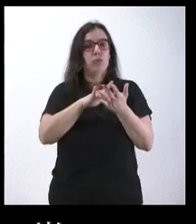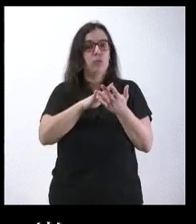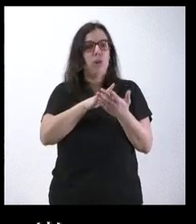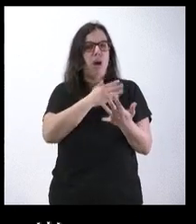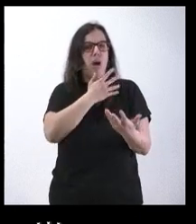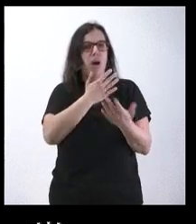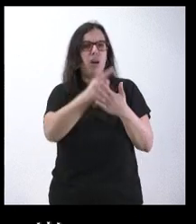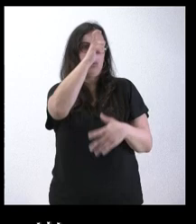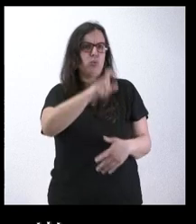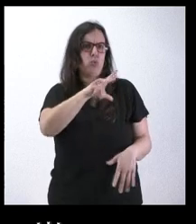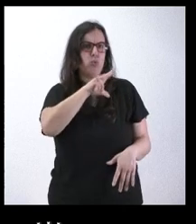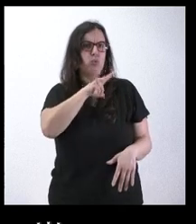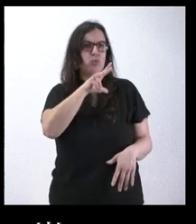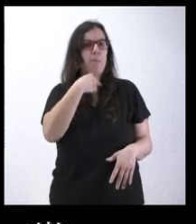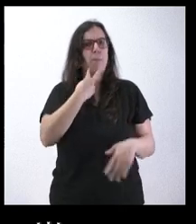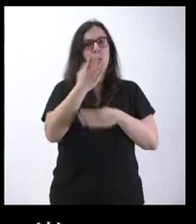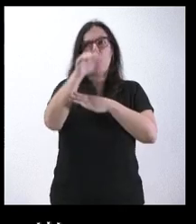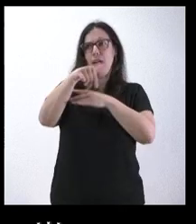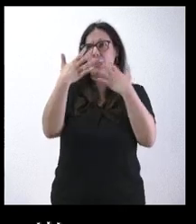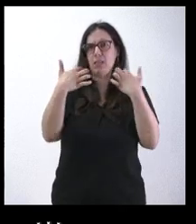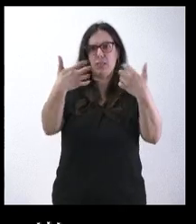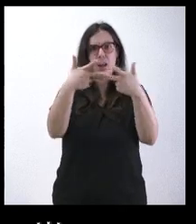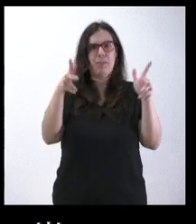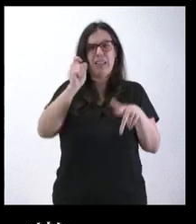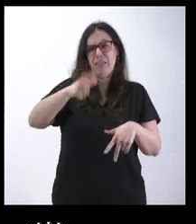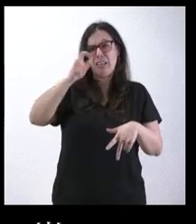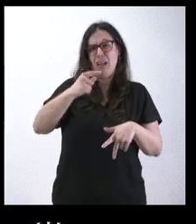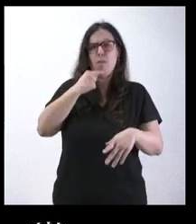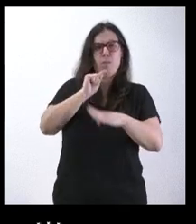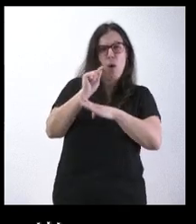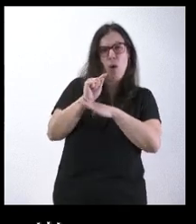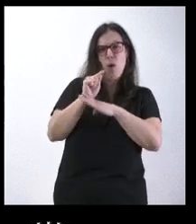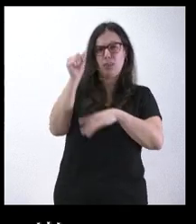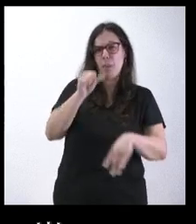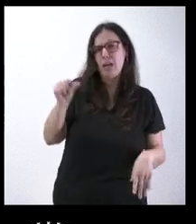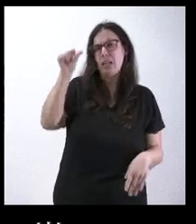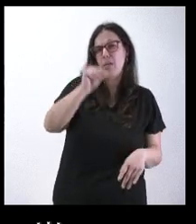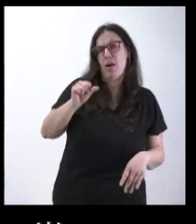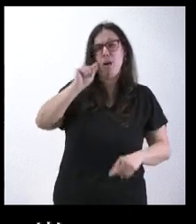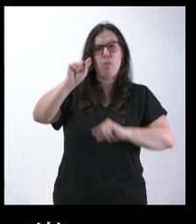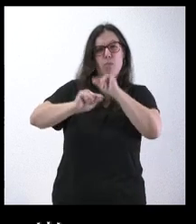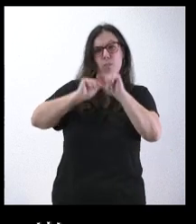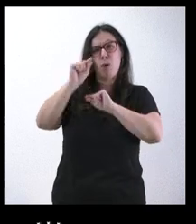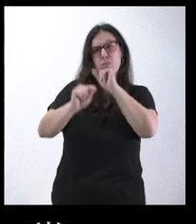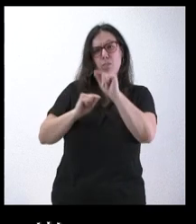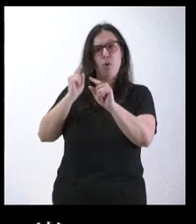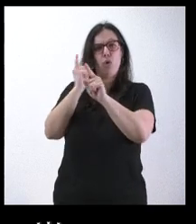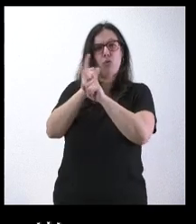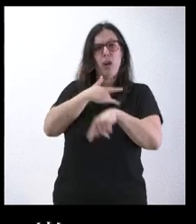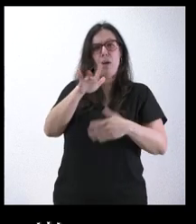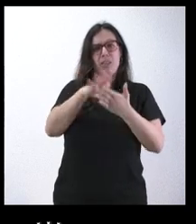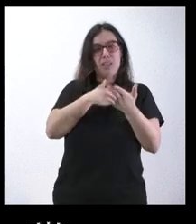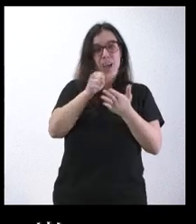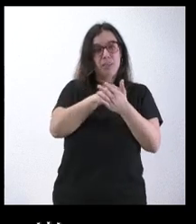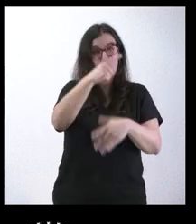hecho usted como portavoz en esta sala de prensa eh a lo largo de muchas semanas sabía usted que el PP la